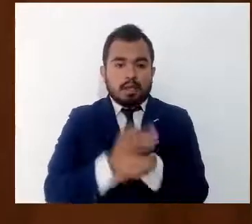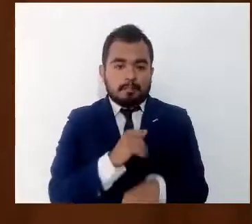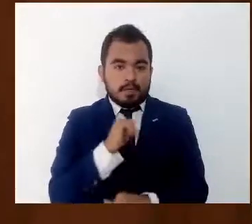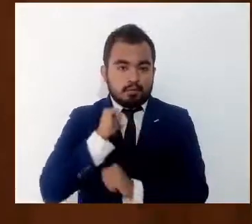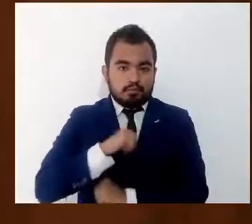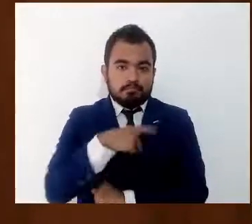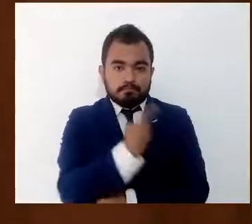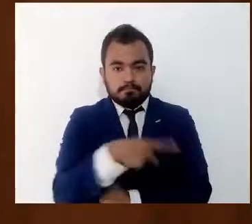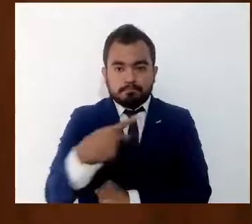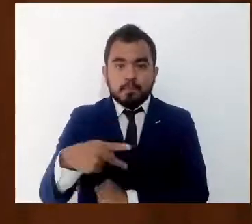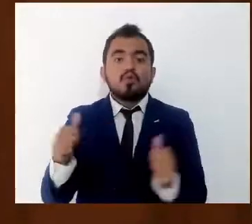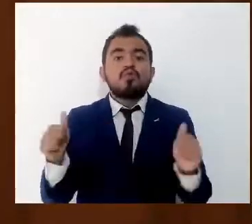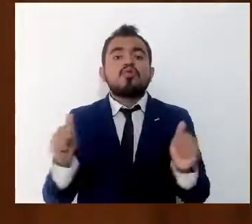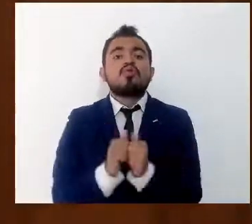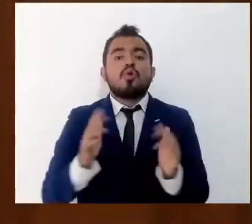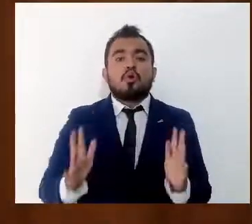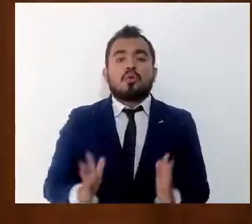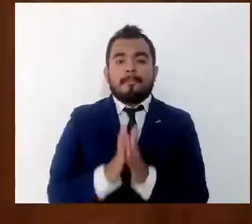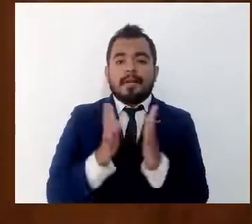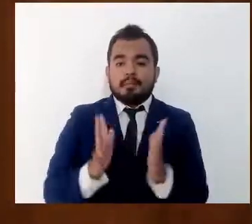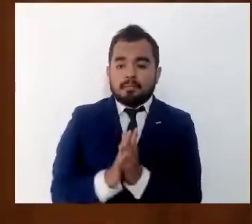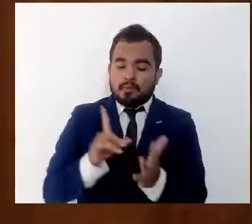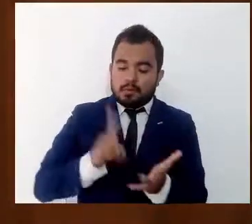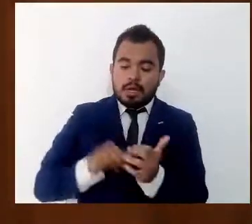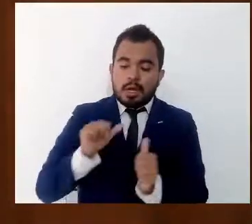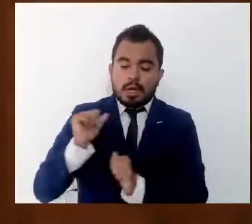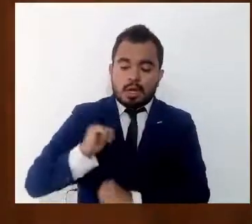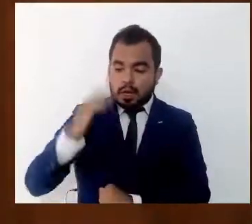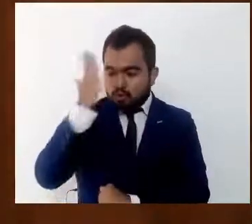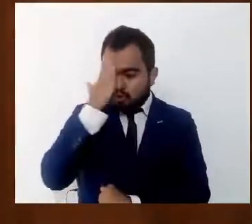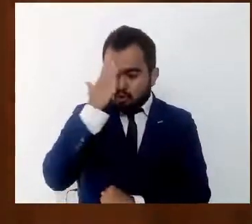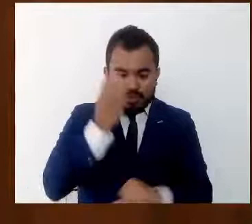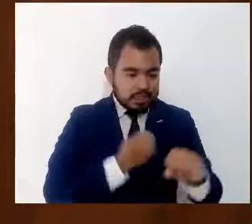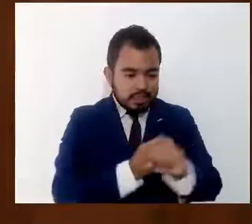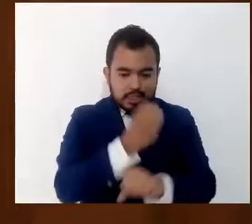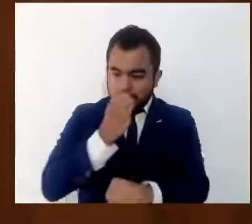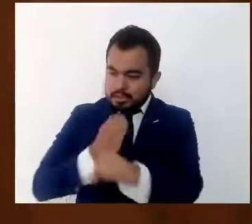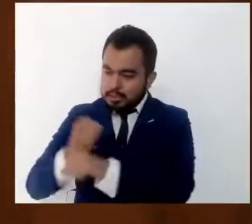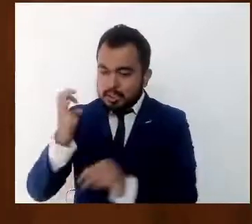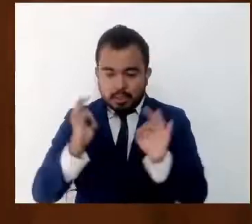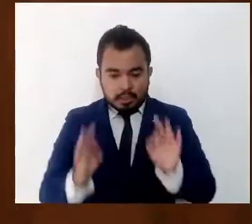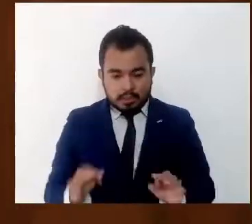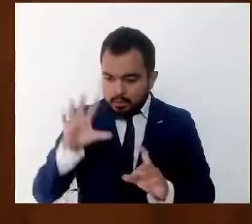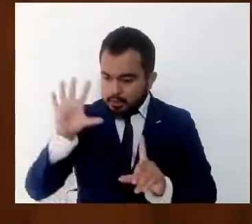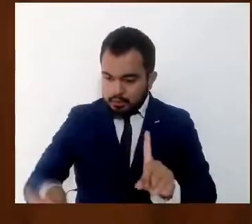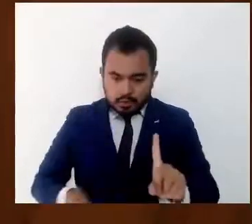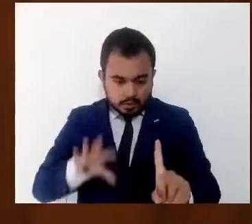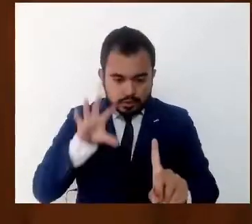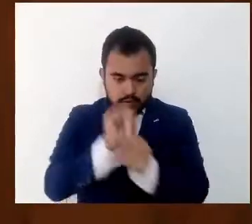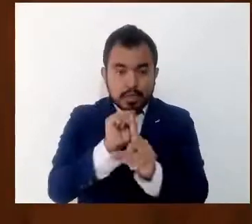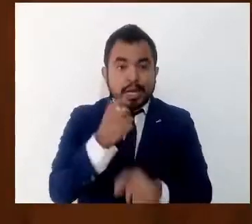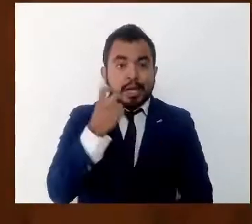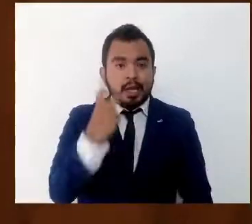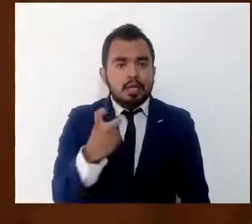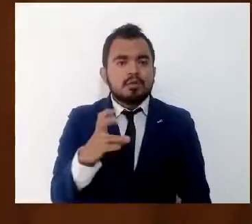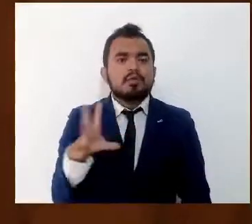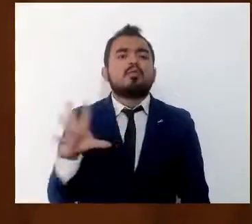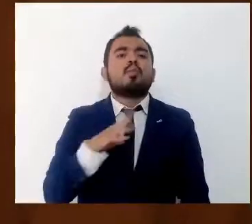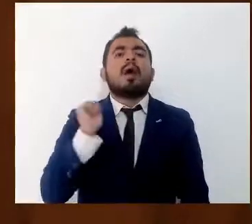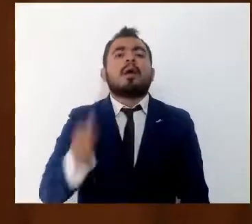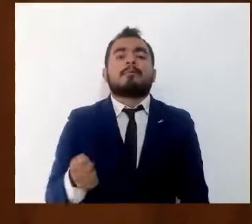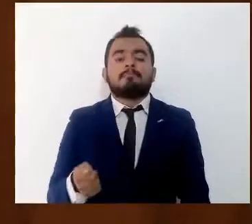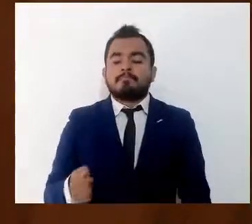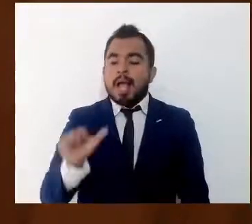las autoridades estatales. Con los resultados de estos, se establecerá una agenda de metas claras y